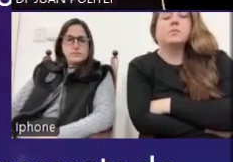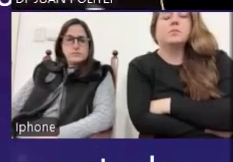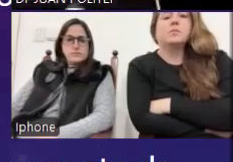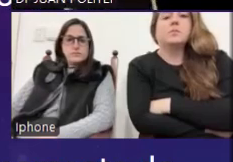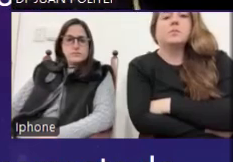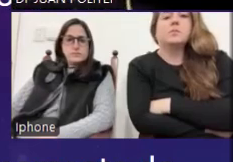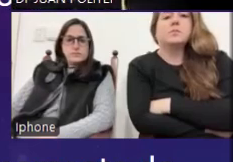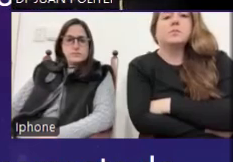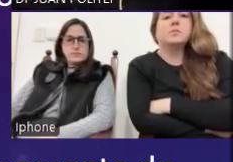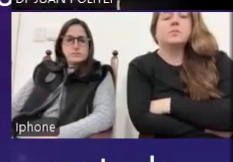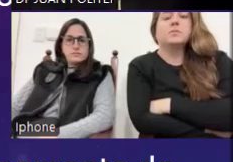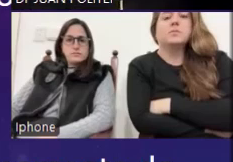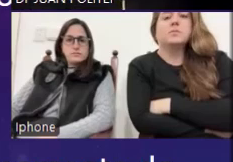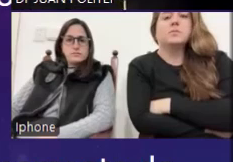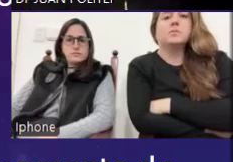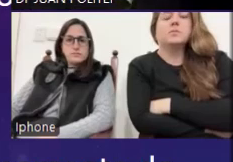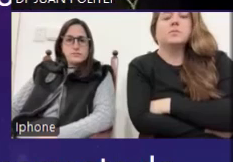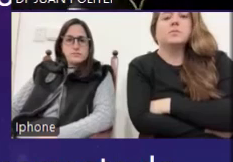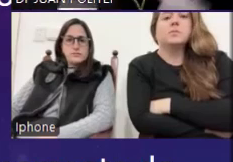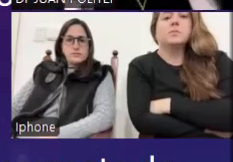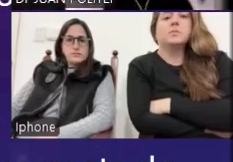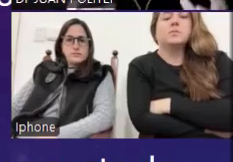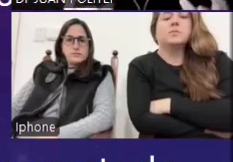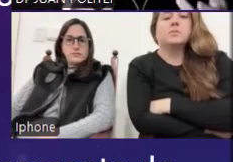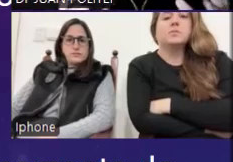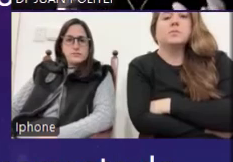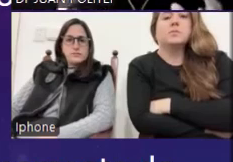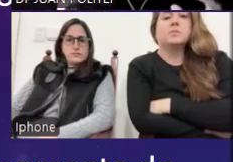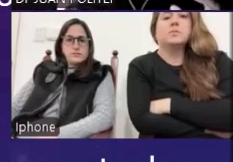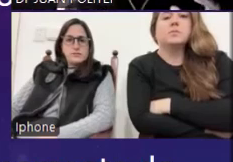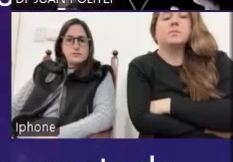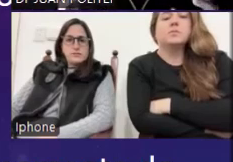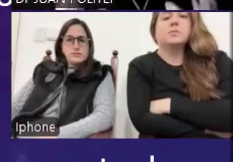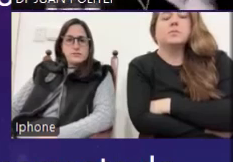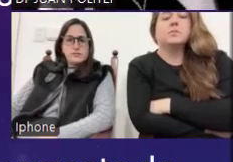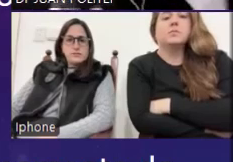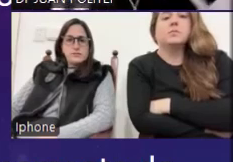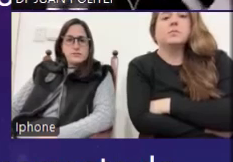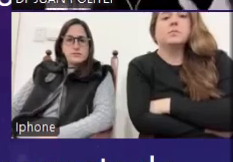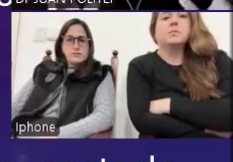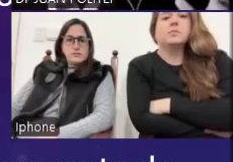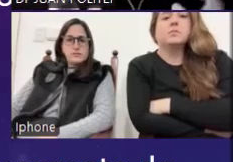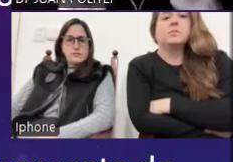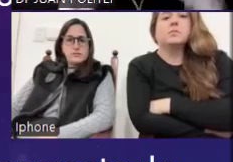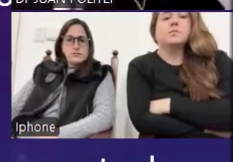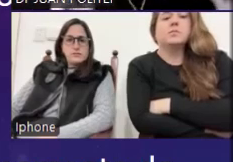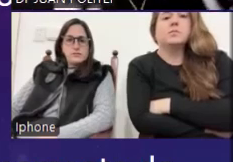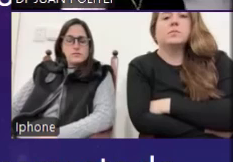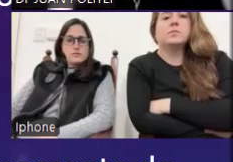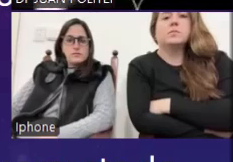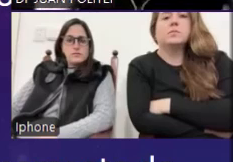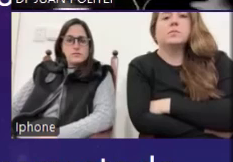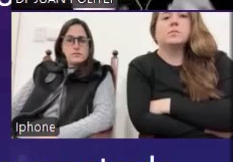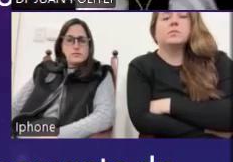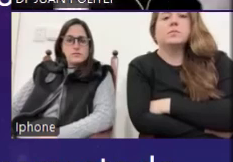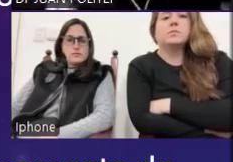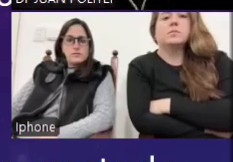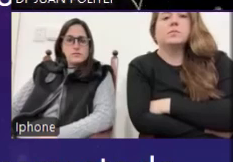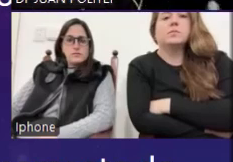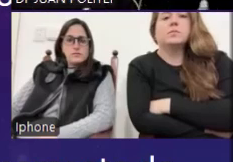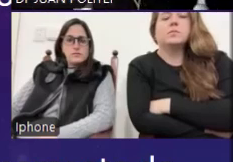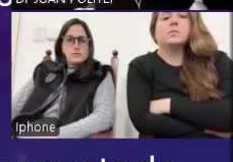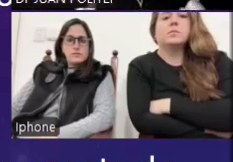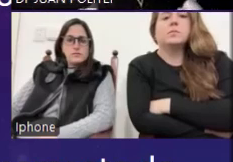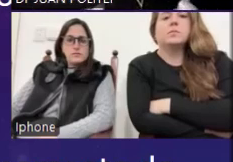de alfa-galactosidasa, y que tengan Fabry temprano, leve o moderado. ¿Qué les